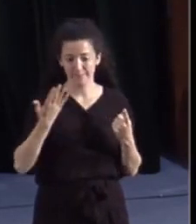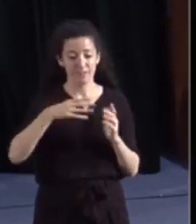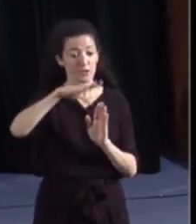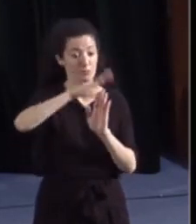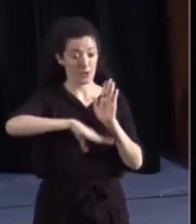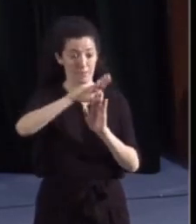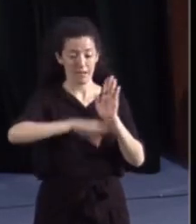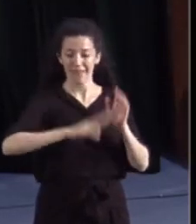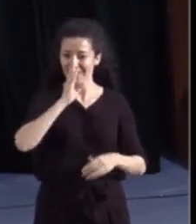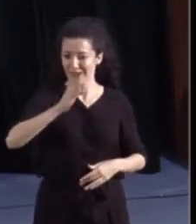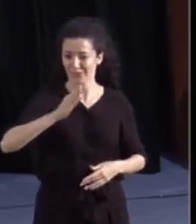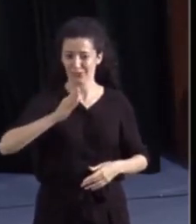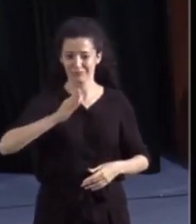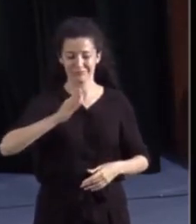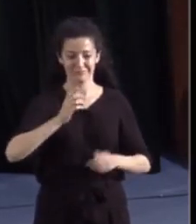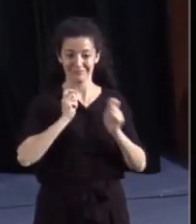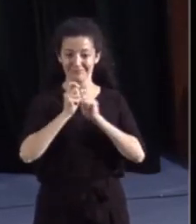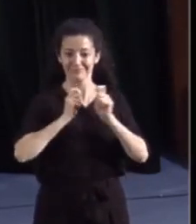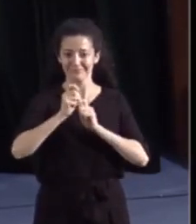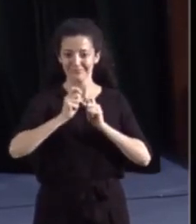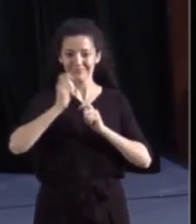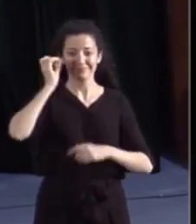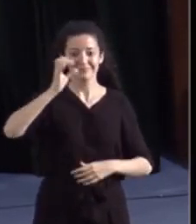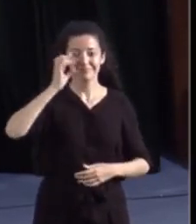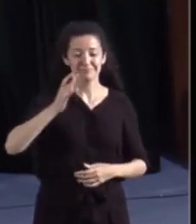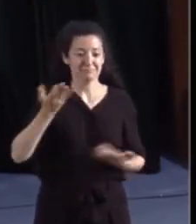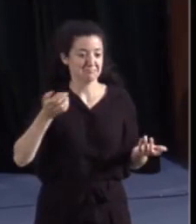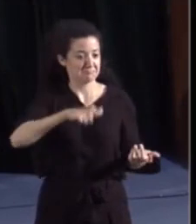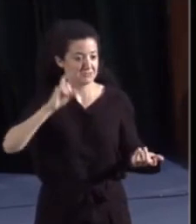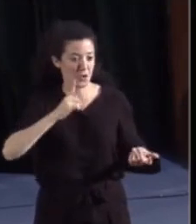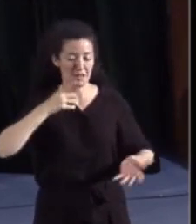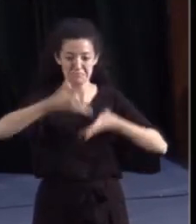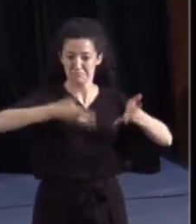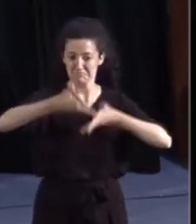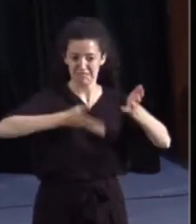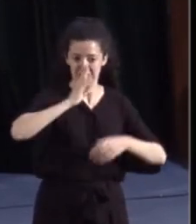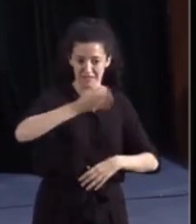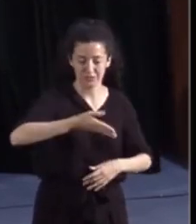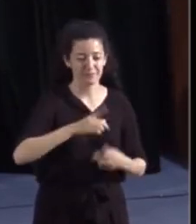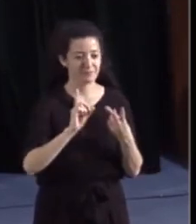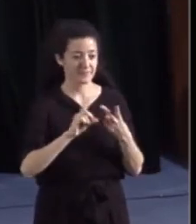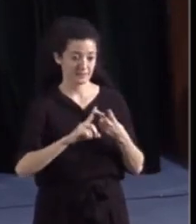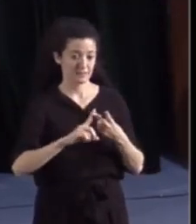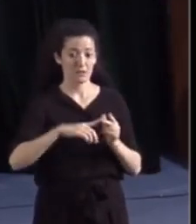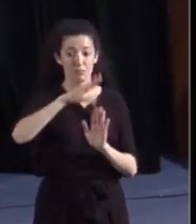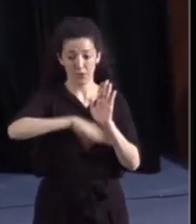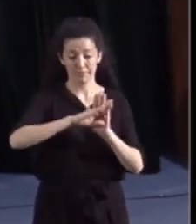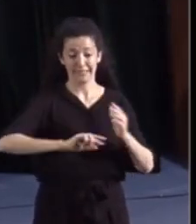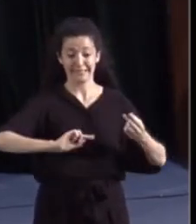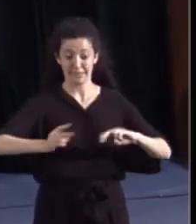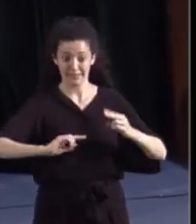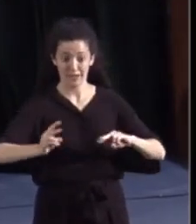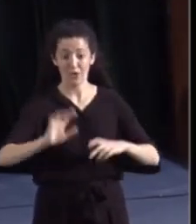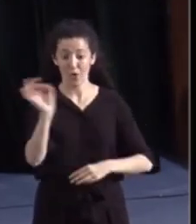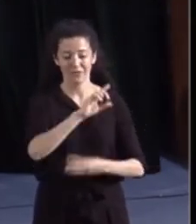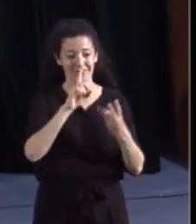de signos, muchas veces por locutores sordos, o bien programas interpretados, o bien programas traducidos, que son previamente